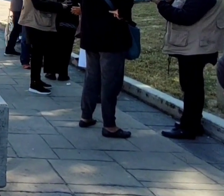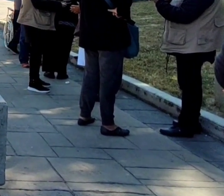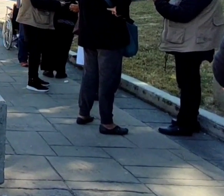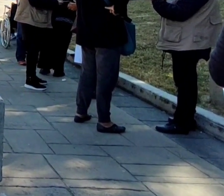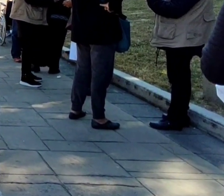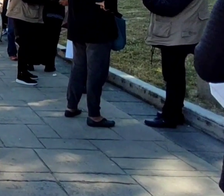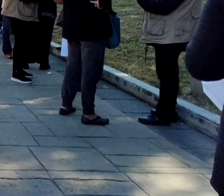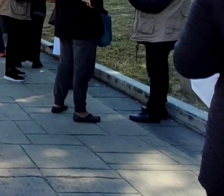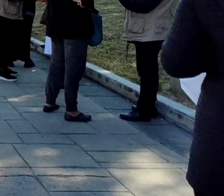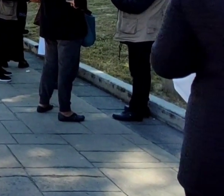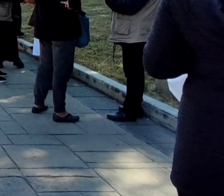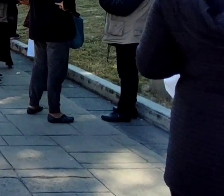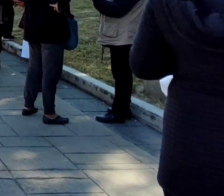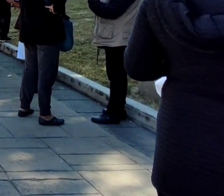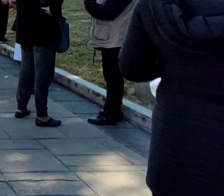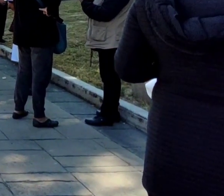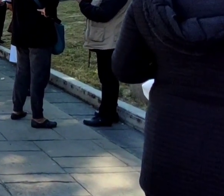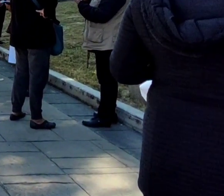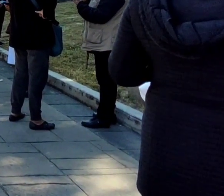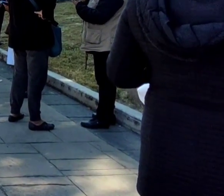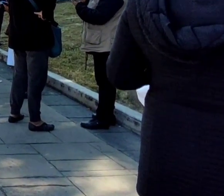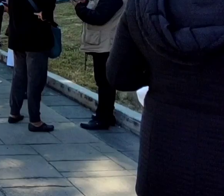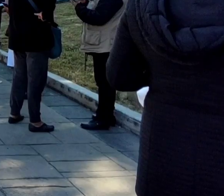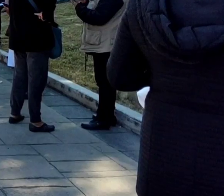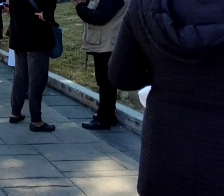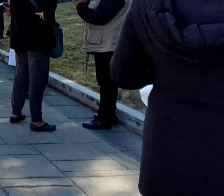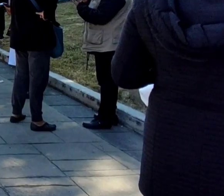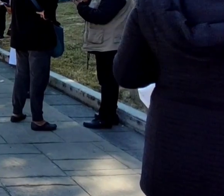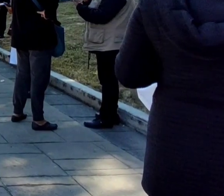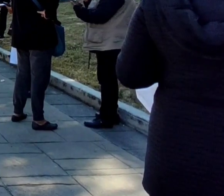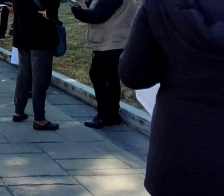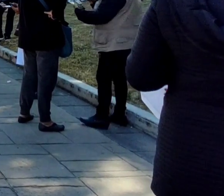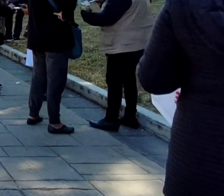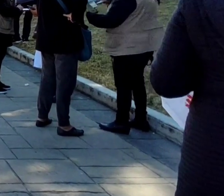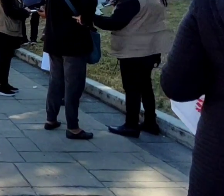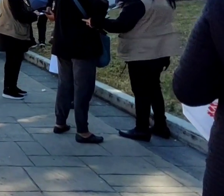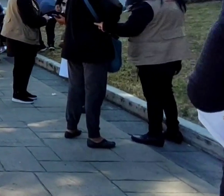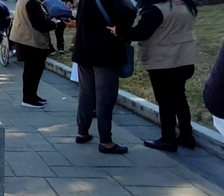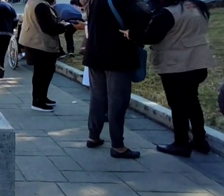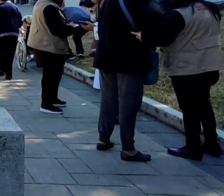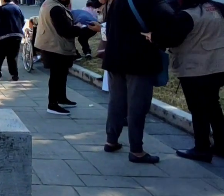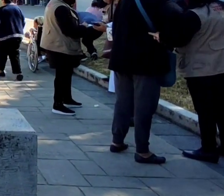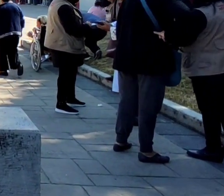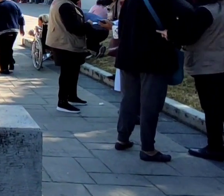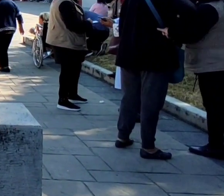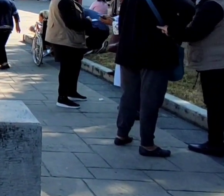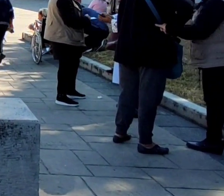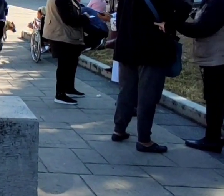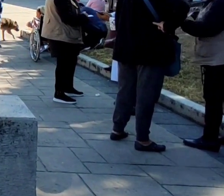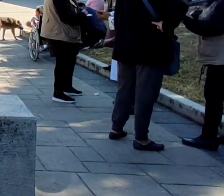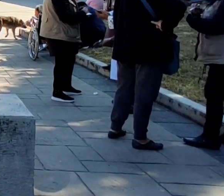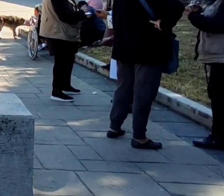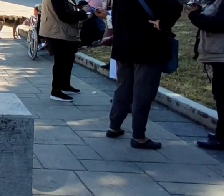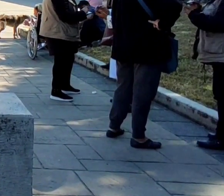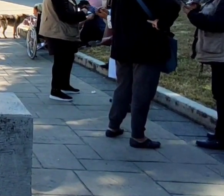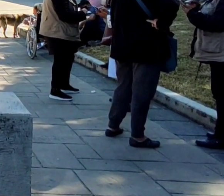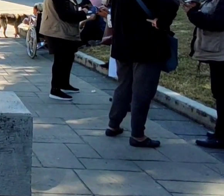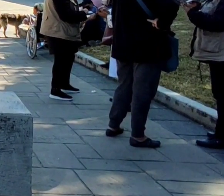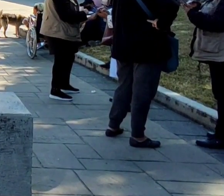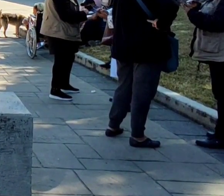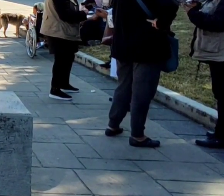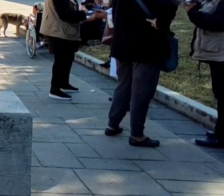en pasados videos de los beneficios que tiene la tarjeta del bienestar por el simple hecho de tenerlas. Yo me